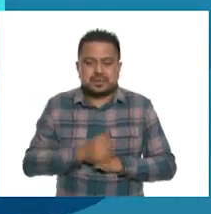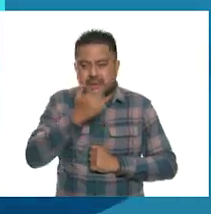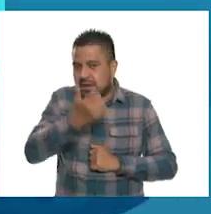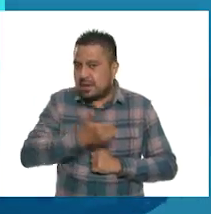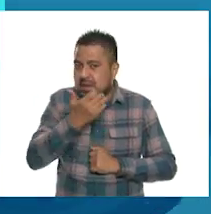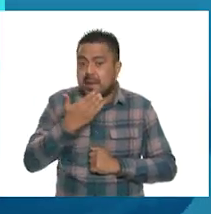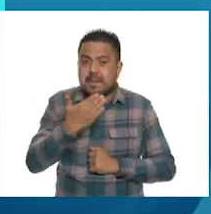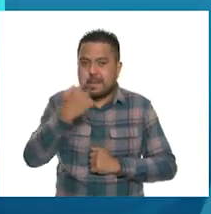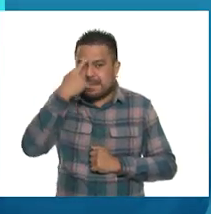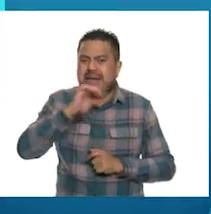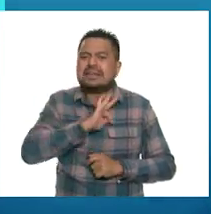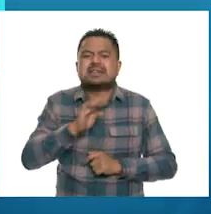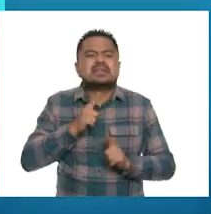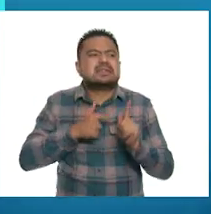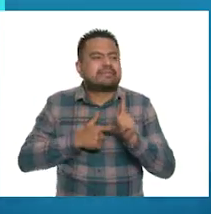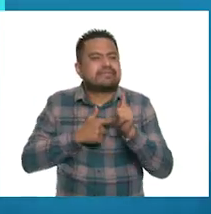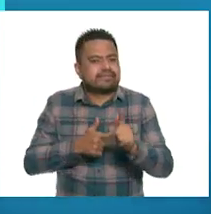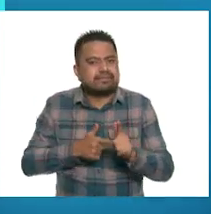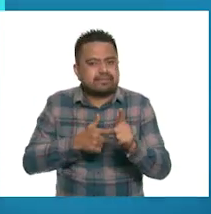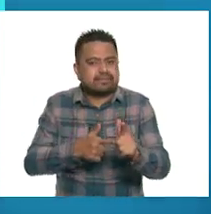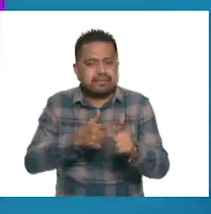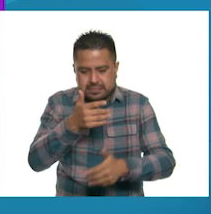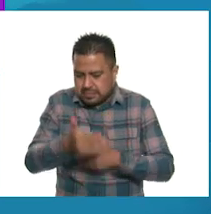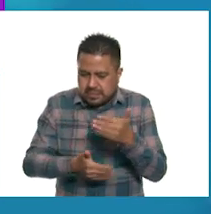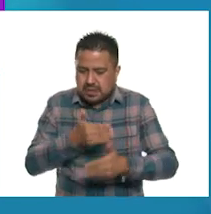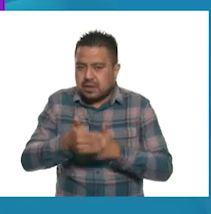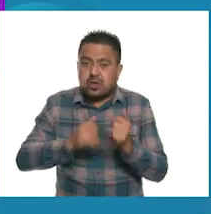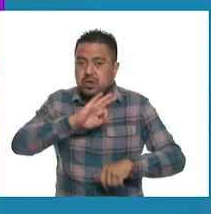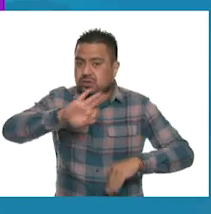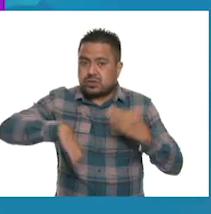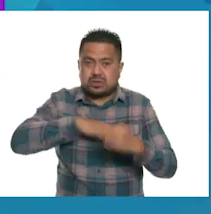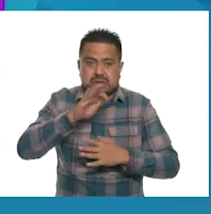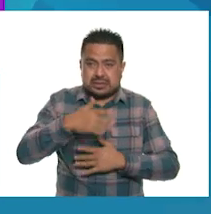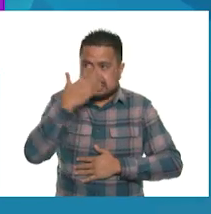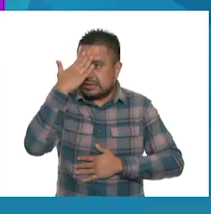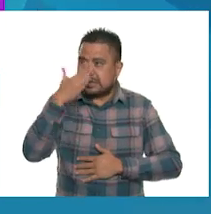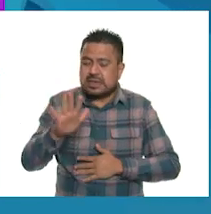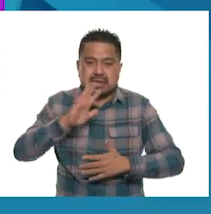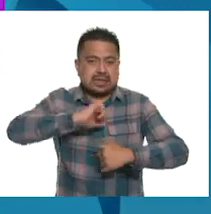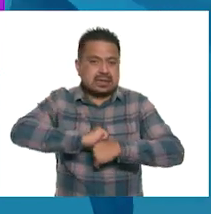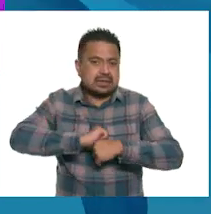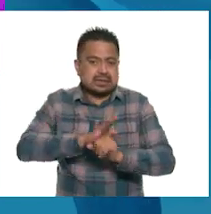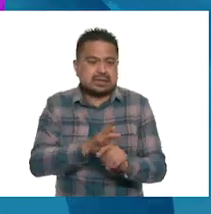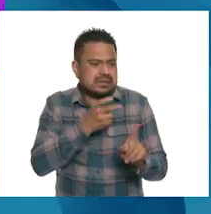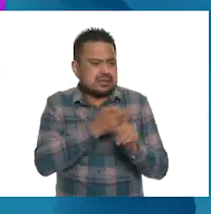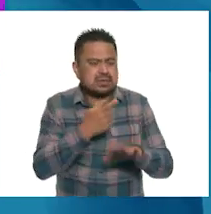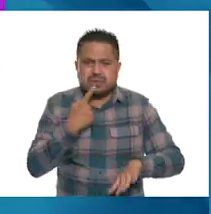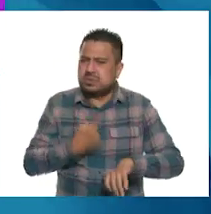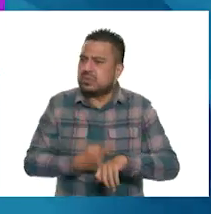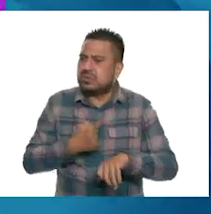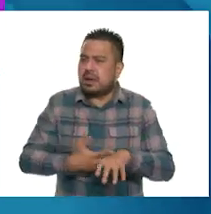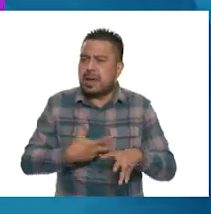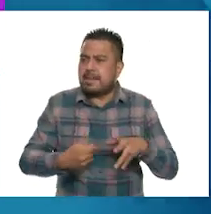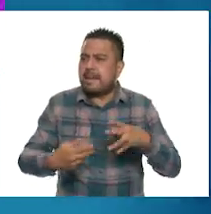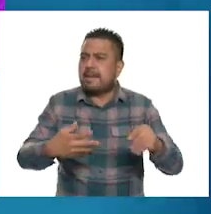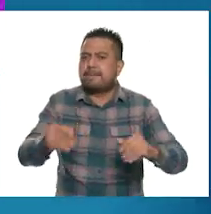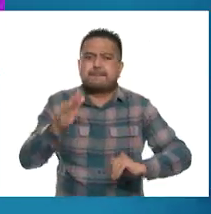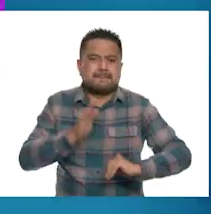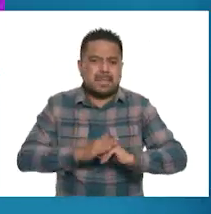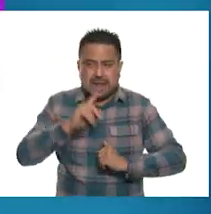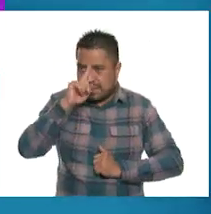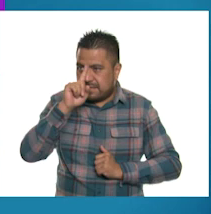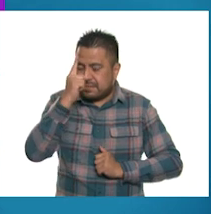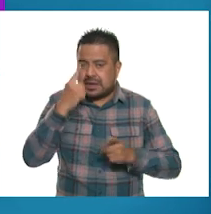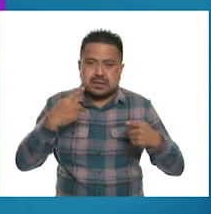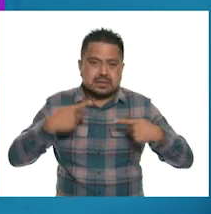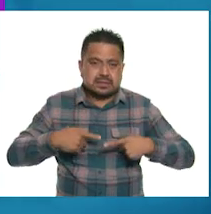Buenas prácticas para seguir adelante. Como todos sabemos, la COVID-19 es una enfermedad que se contagia muy fácilmente entre las